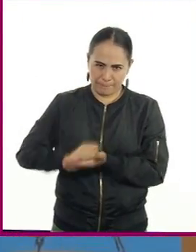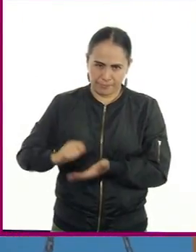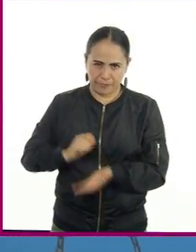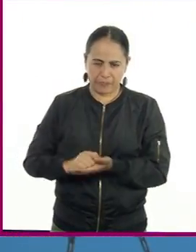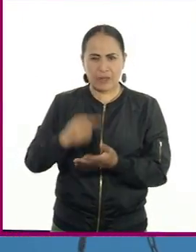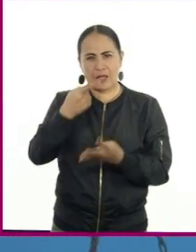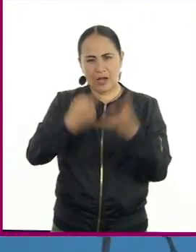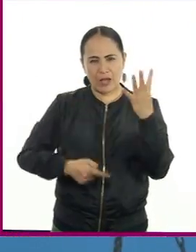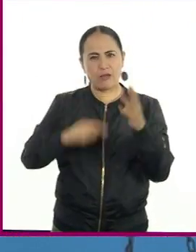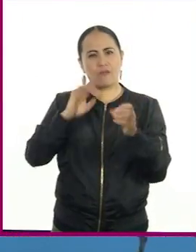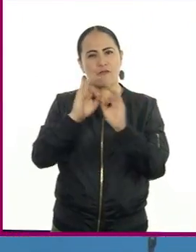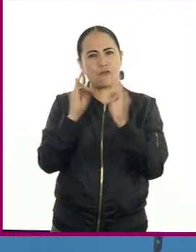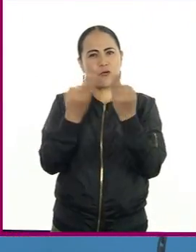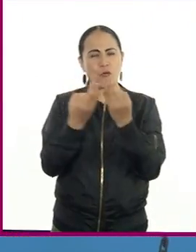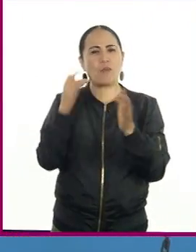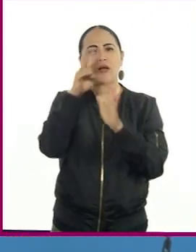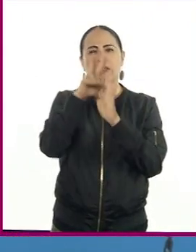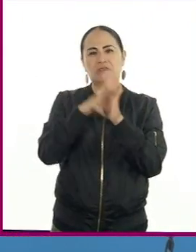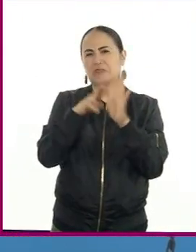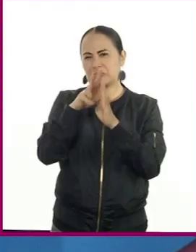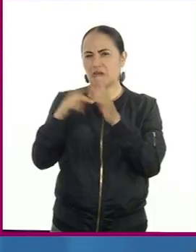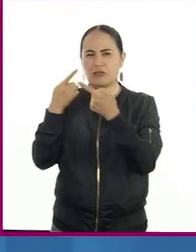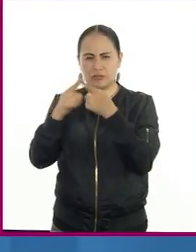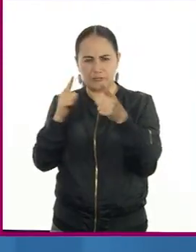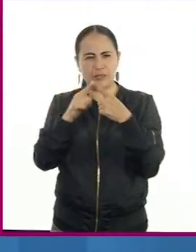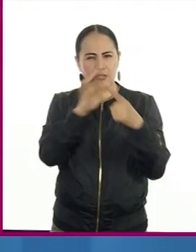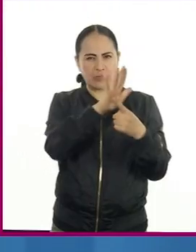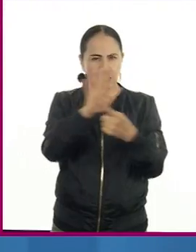apoyo que compartiremos con ustedes.